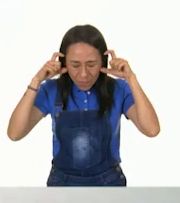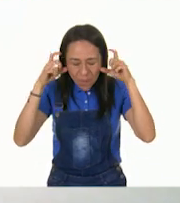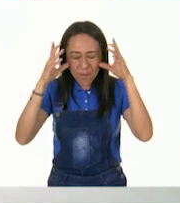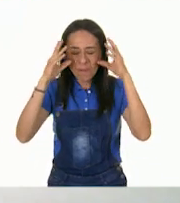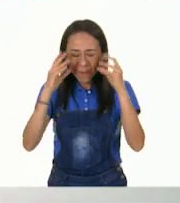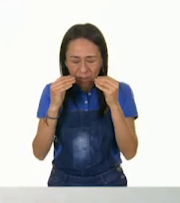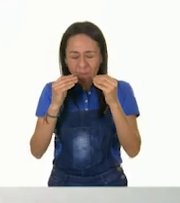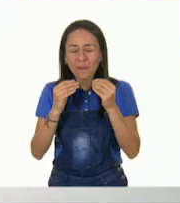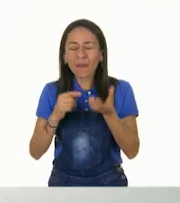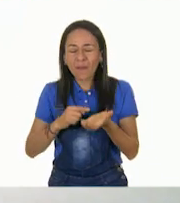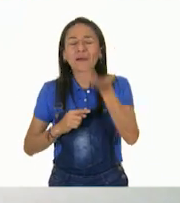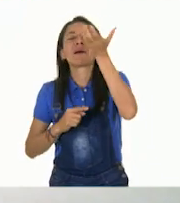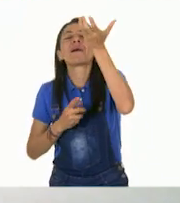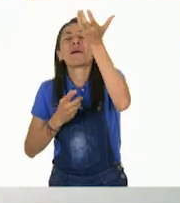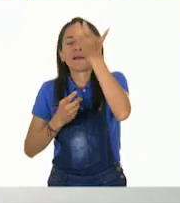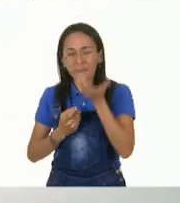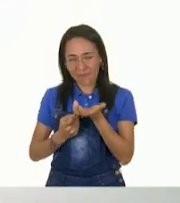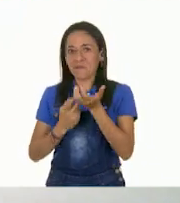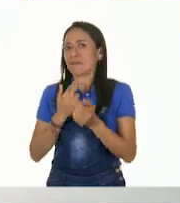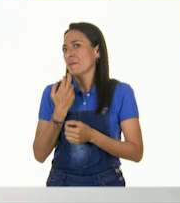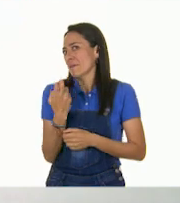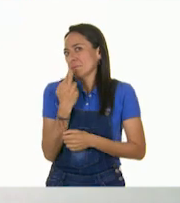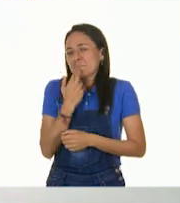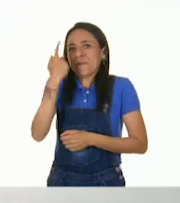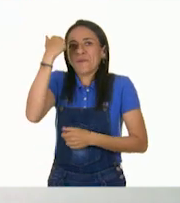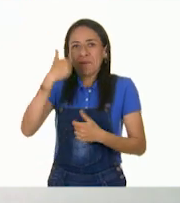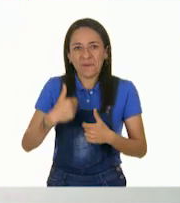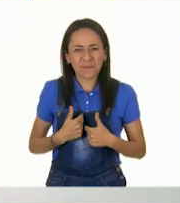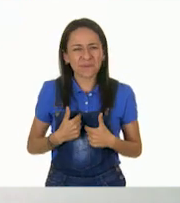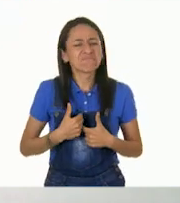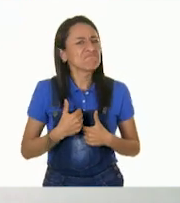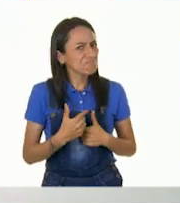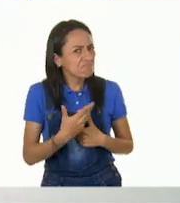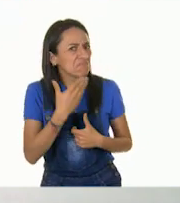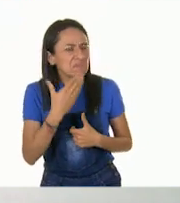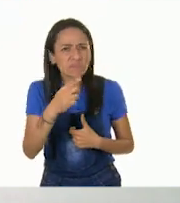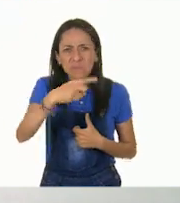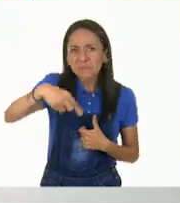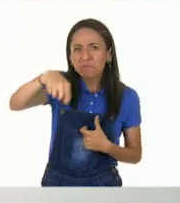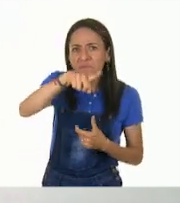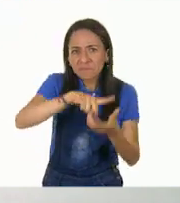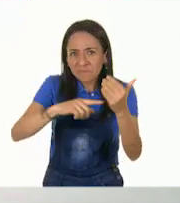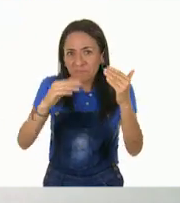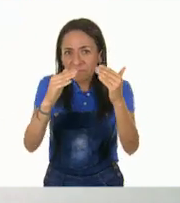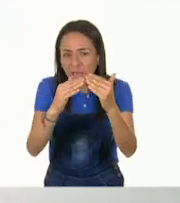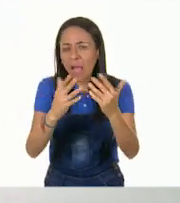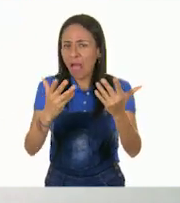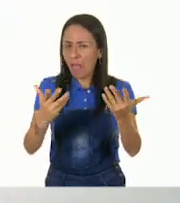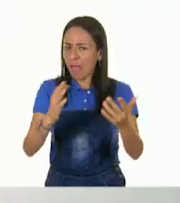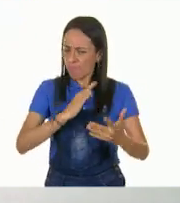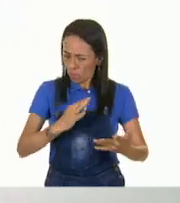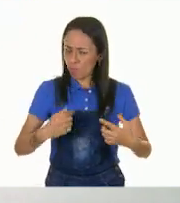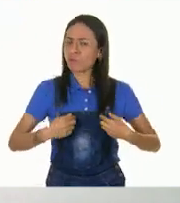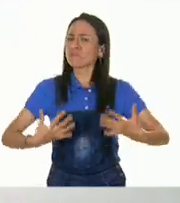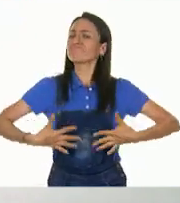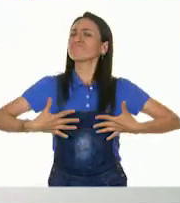oye lo hicimos muy bien todas y todos allí en casa también yo creo que nos merecemos una porra